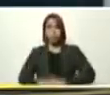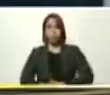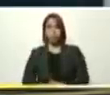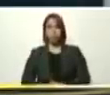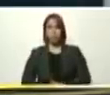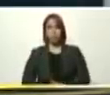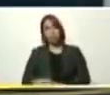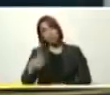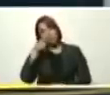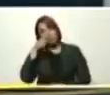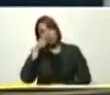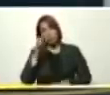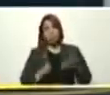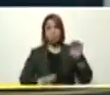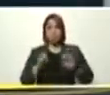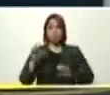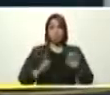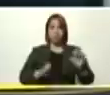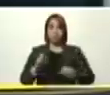La supervisión,